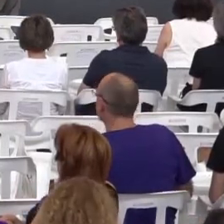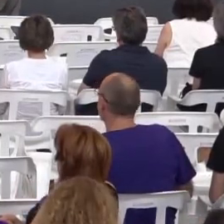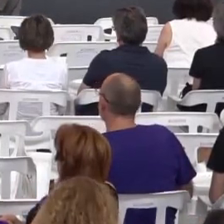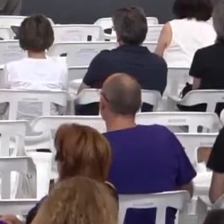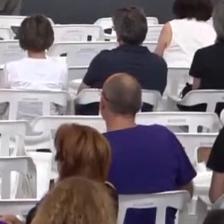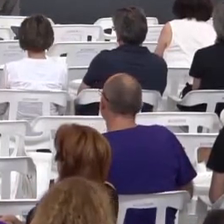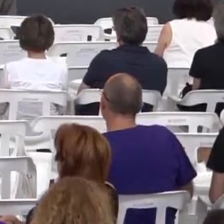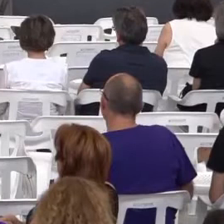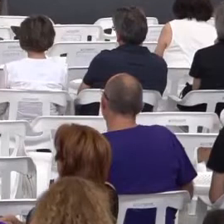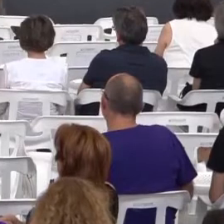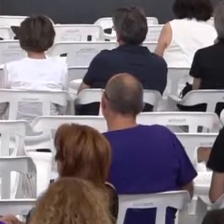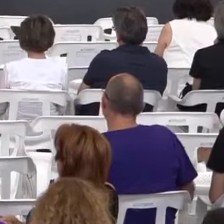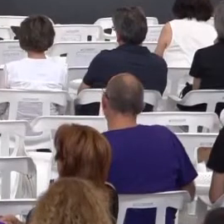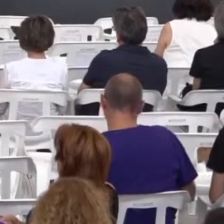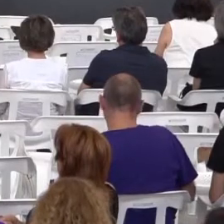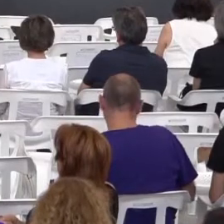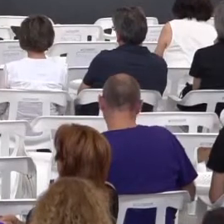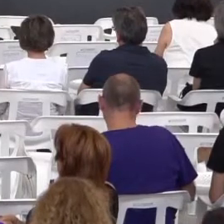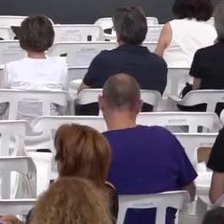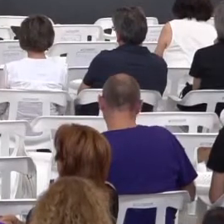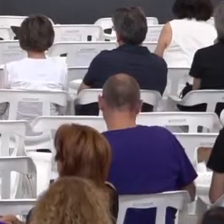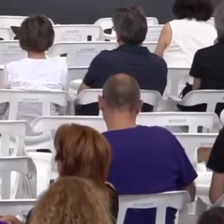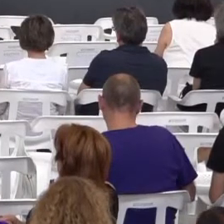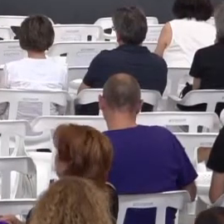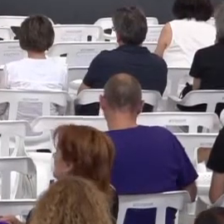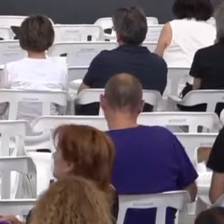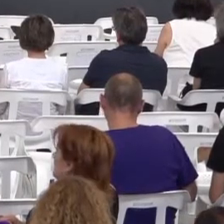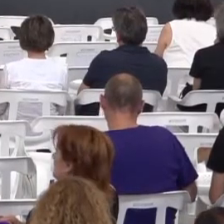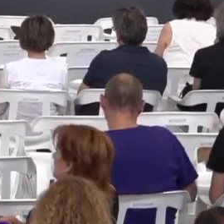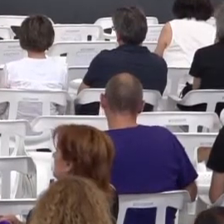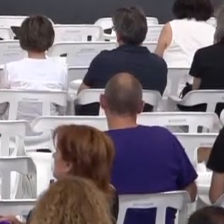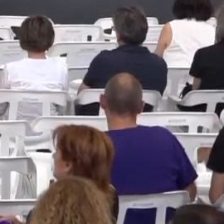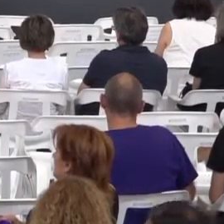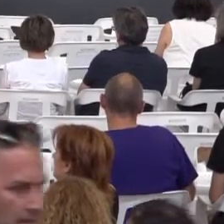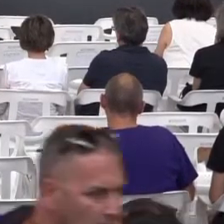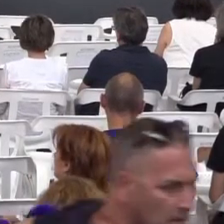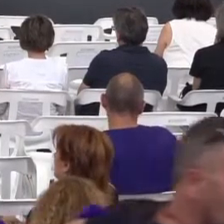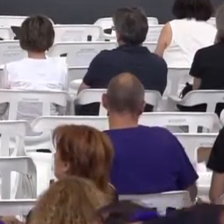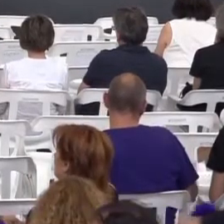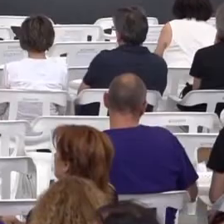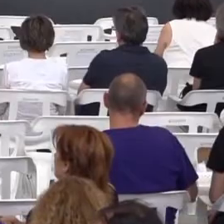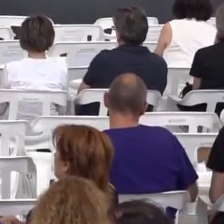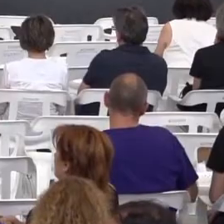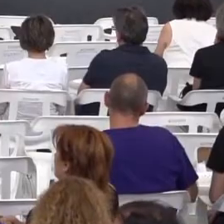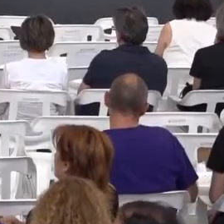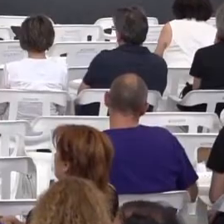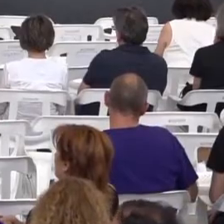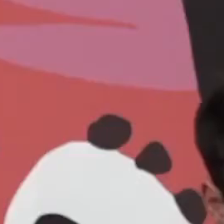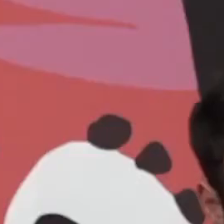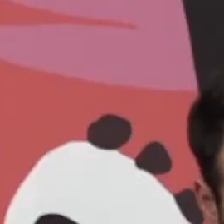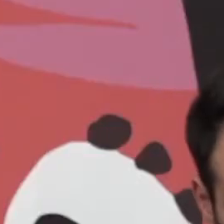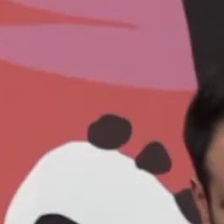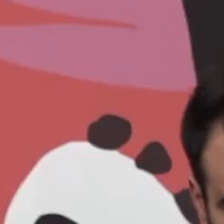Datos de este gobierno valenciano. El país valenciano tiene 542 municipios. De ellos, solo uno tiene más de